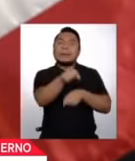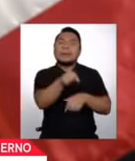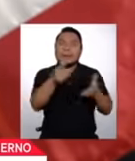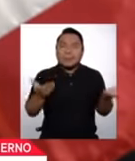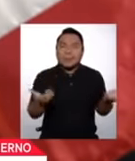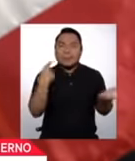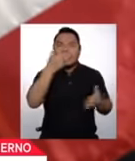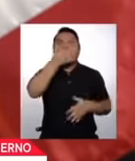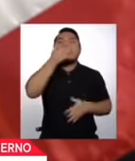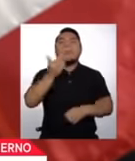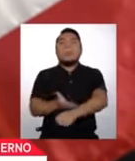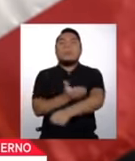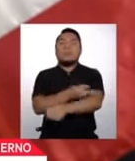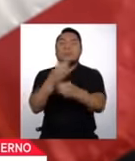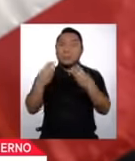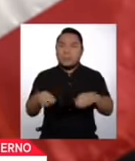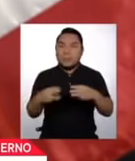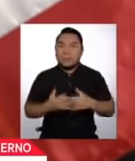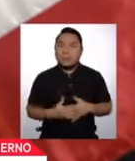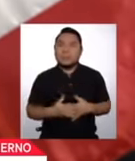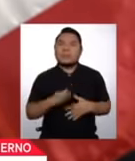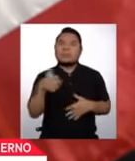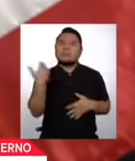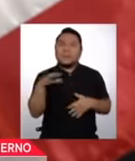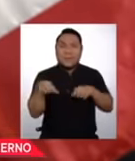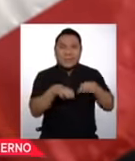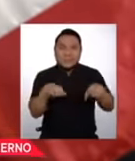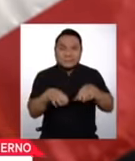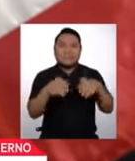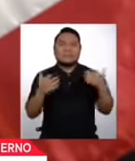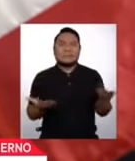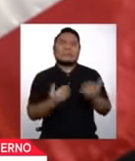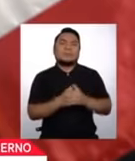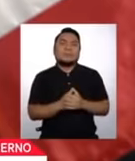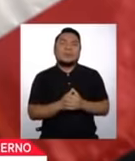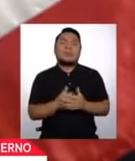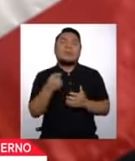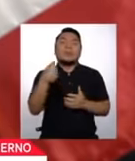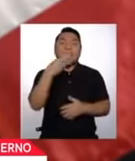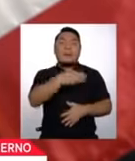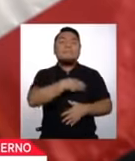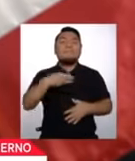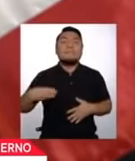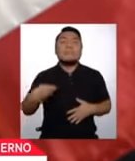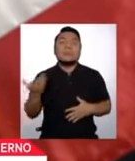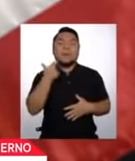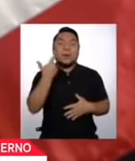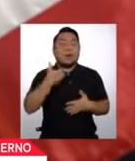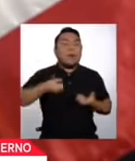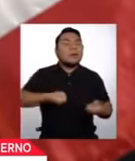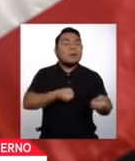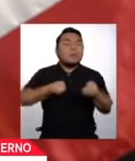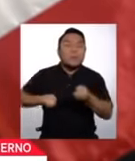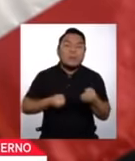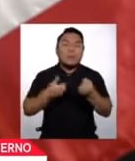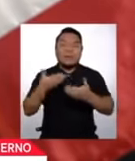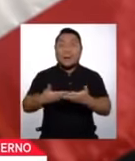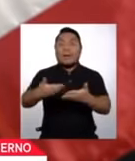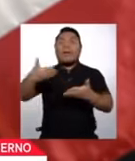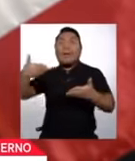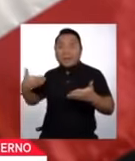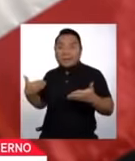para mejorar los mercados? Y hagámoslo juntos, y lo estamos haciendo. El Ministerio de Agricultura, antes de tener